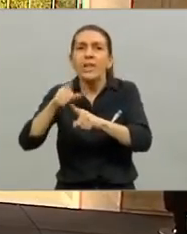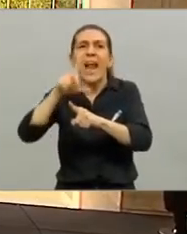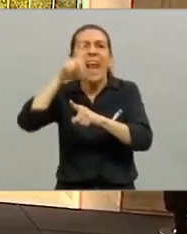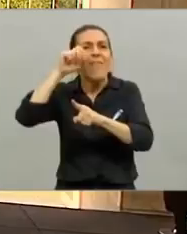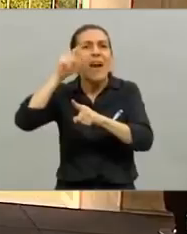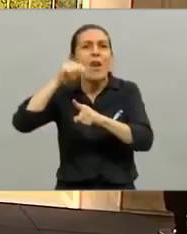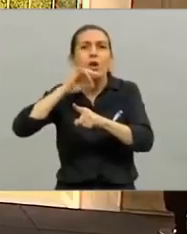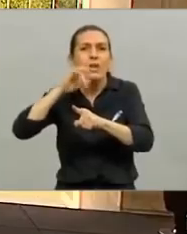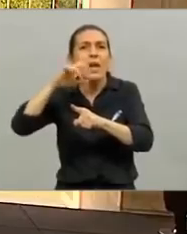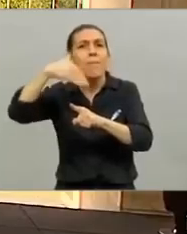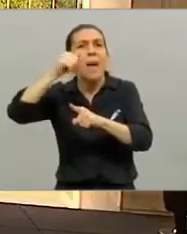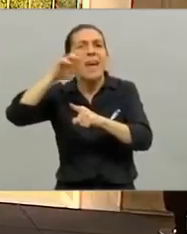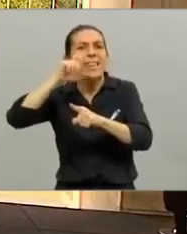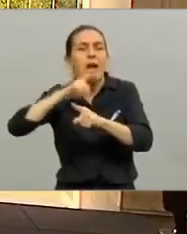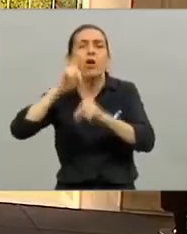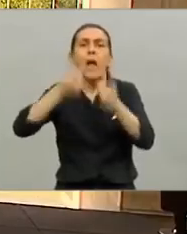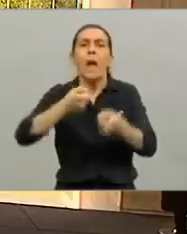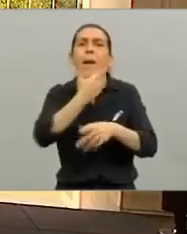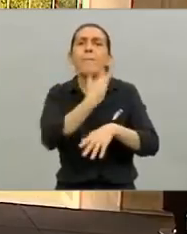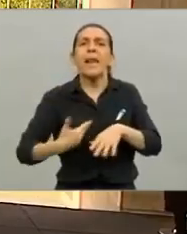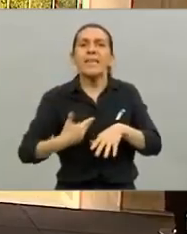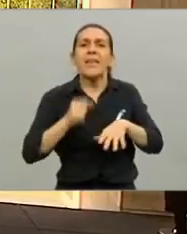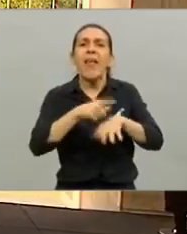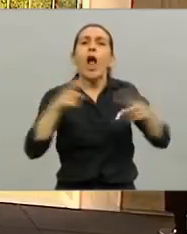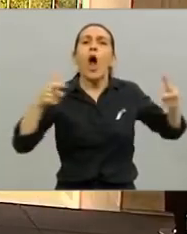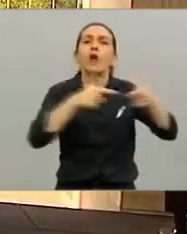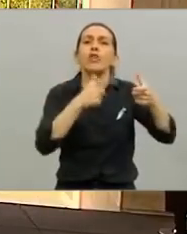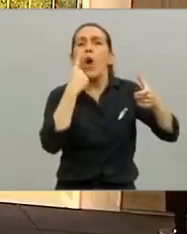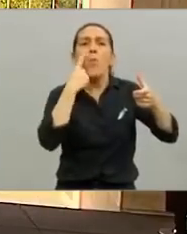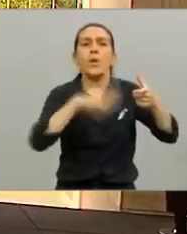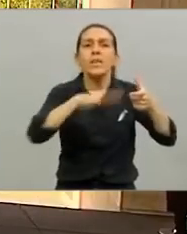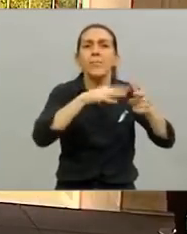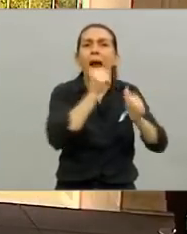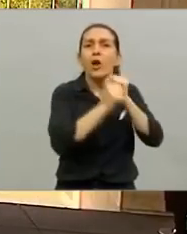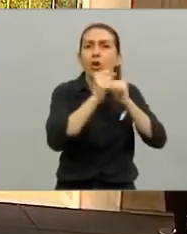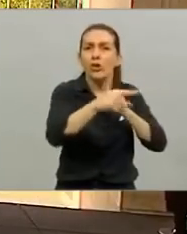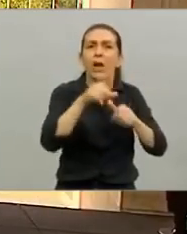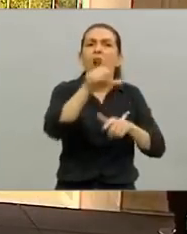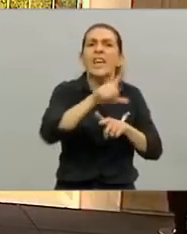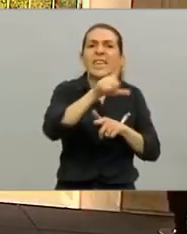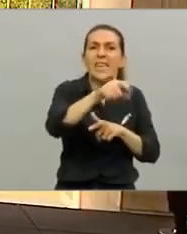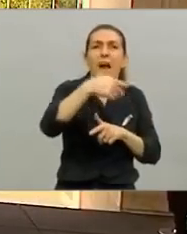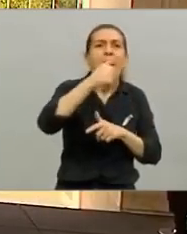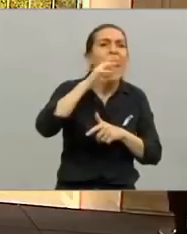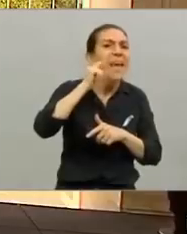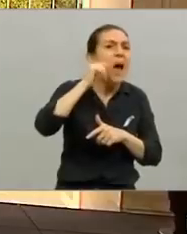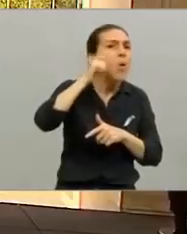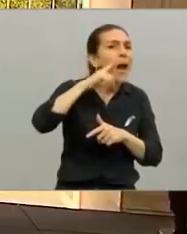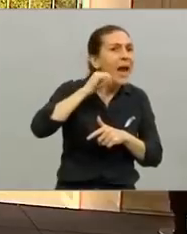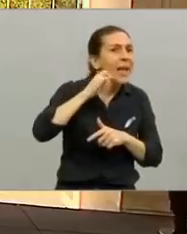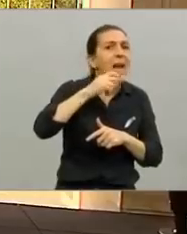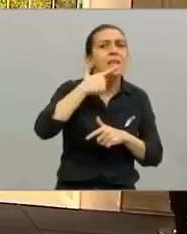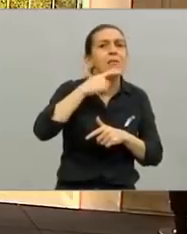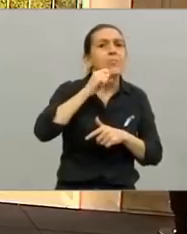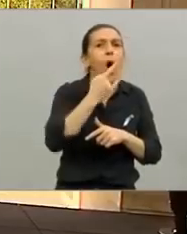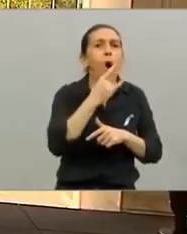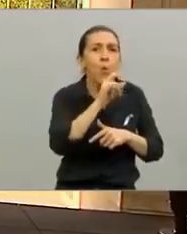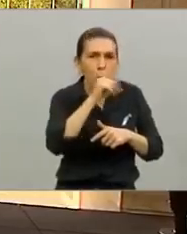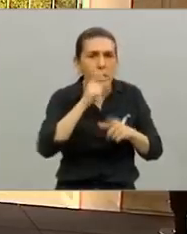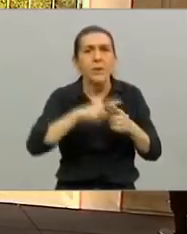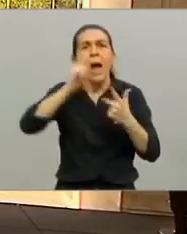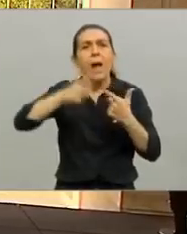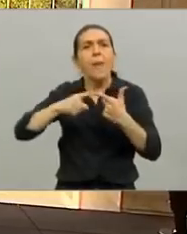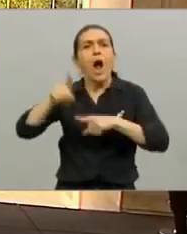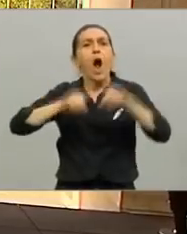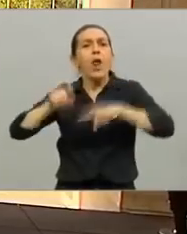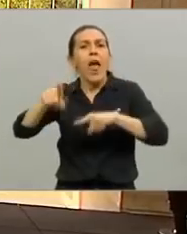Lewandowski. Nos acompaña la presidenta del Consejo Municipal de Rosario, licenciada María Eugenia Smuk, el coordinador general del